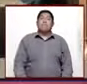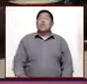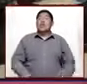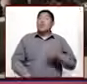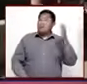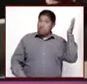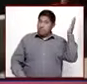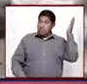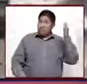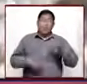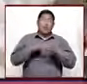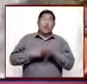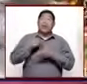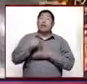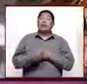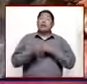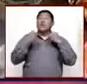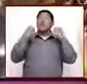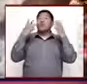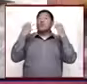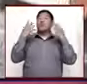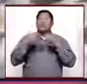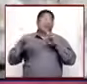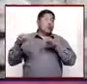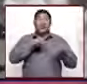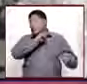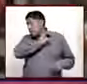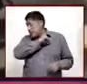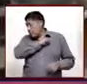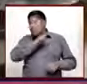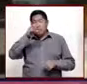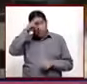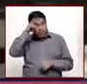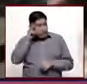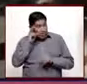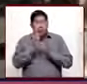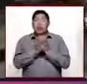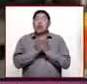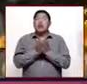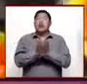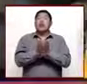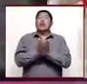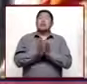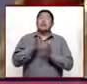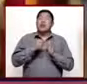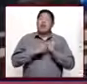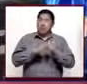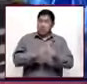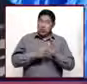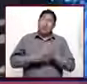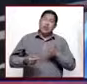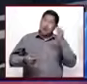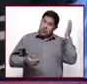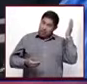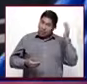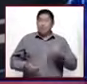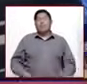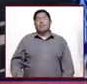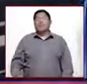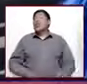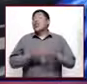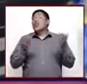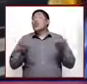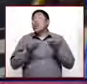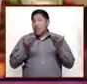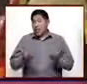Cotahuma. Agosto, un mes muy renombrable para los devotos de la Virgen de Copacabana, y Cotahuma muestra su fe a esta imagen, donde